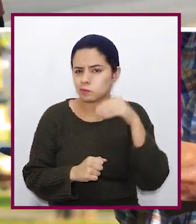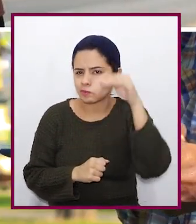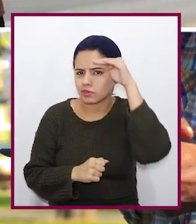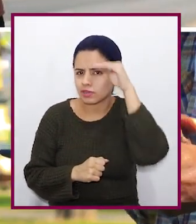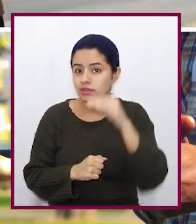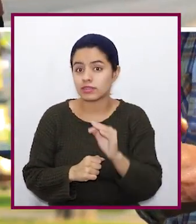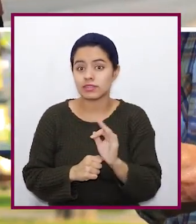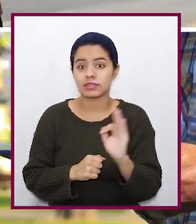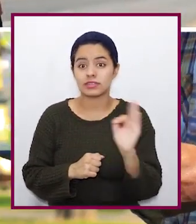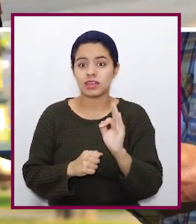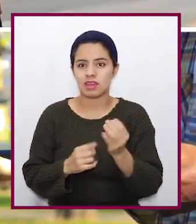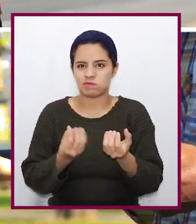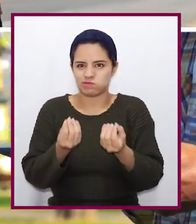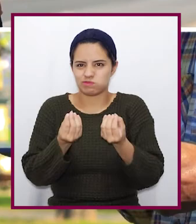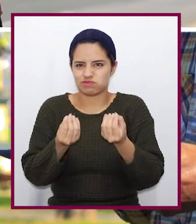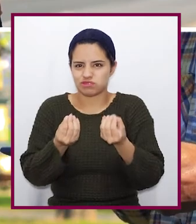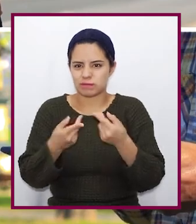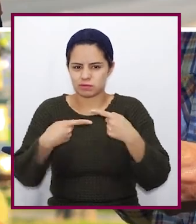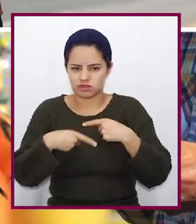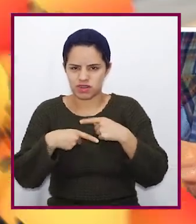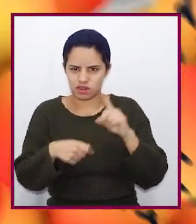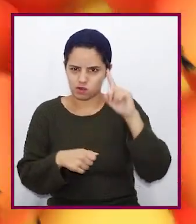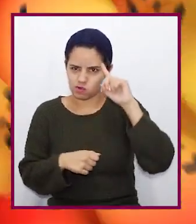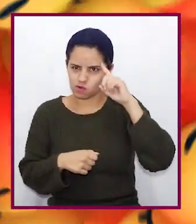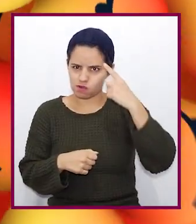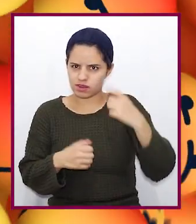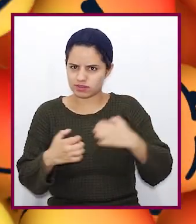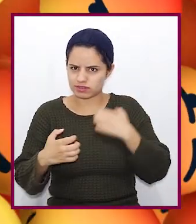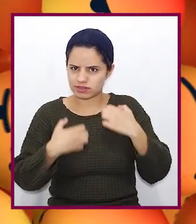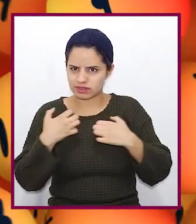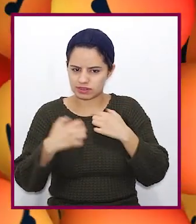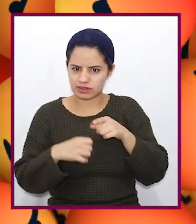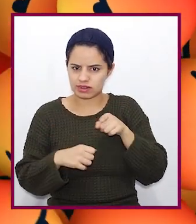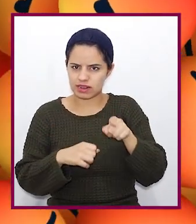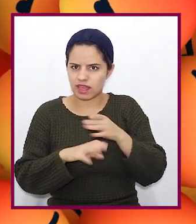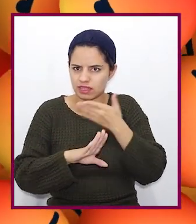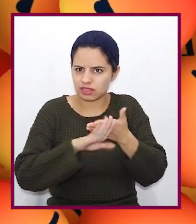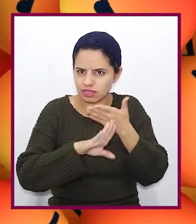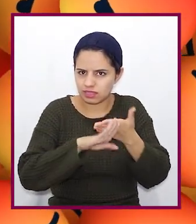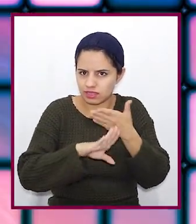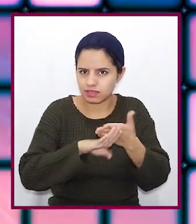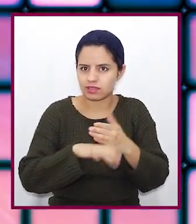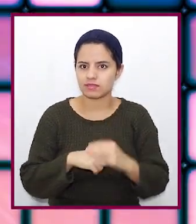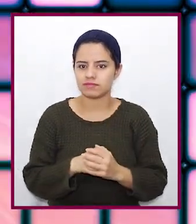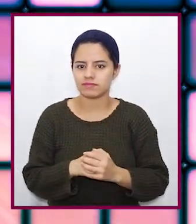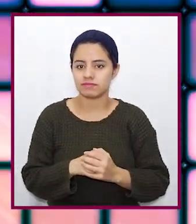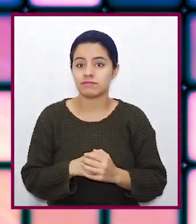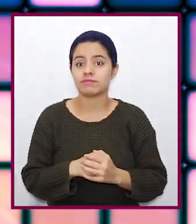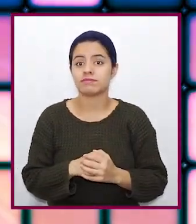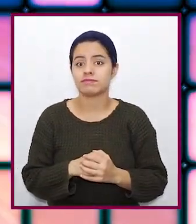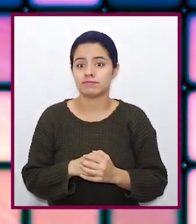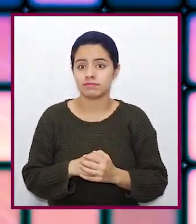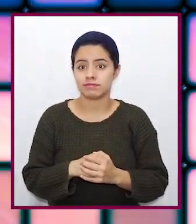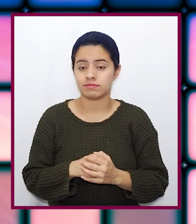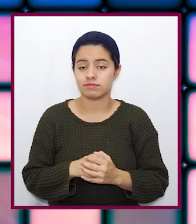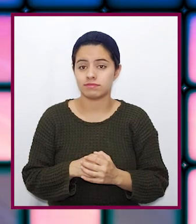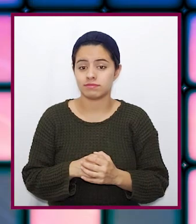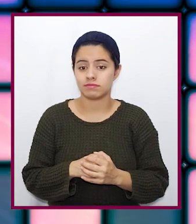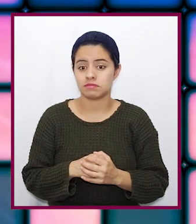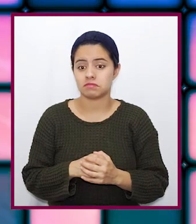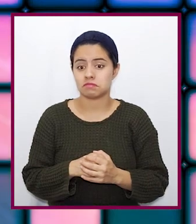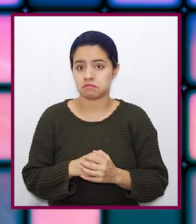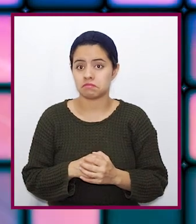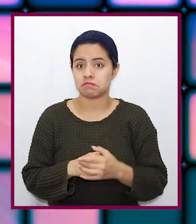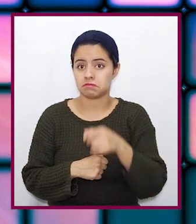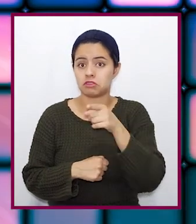un montón de usuarios de alguna red social enojados y comentando puras antorchitas en una publicación. ¡Pa' su mecha! Bueno, pues